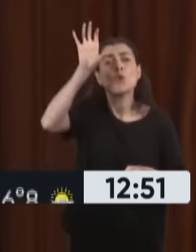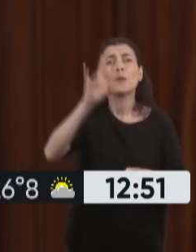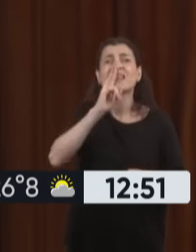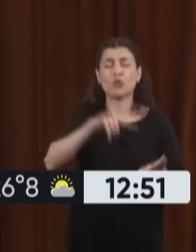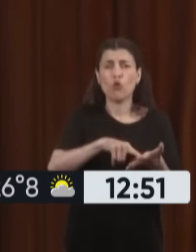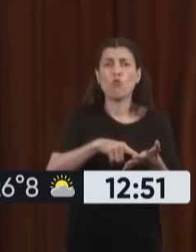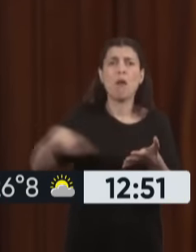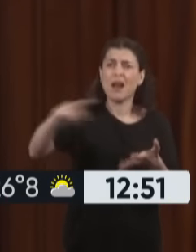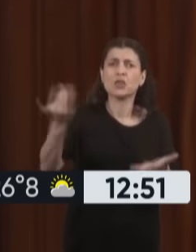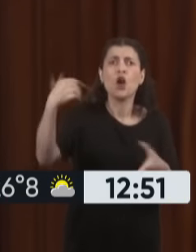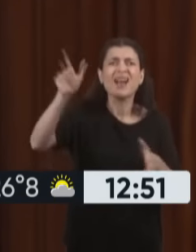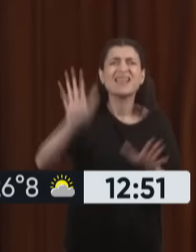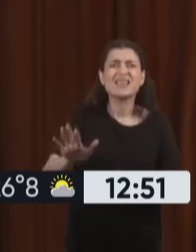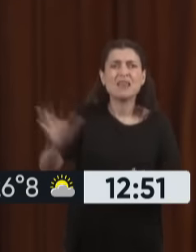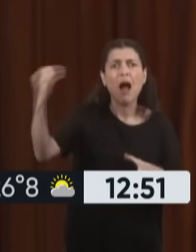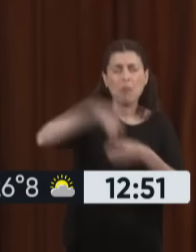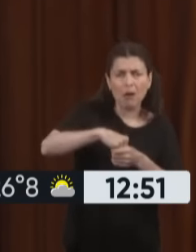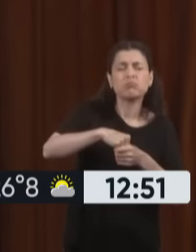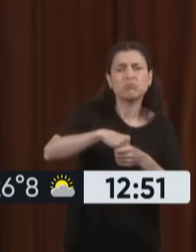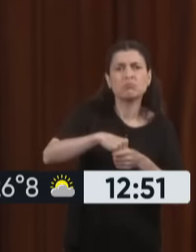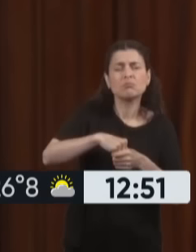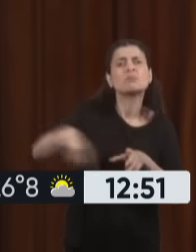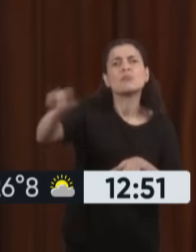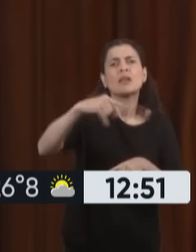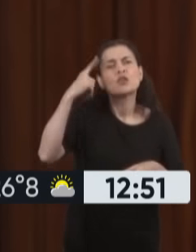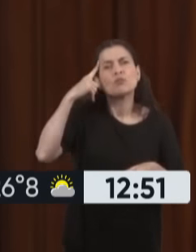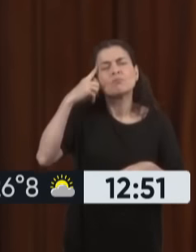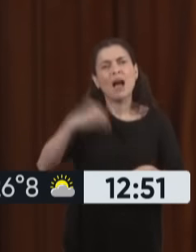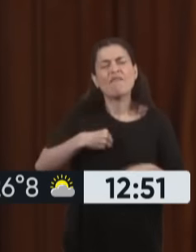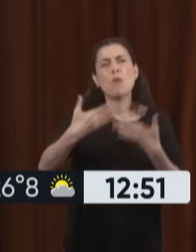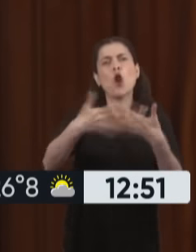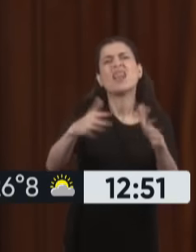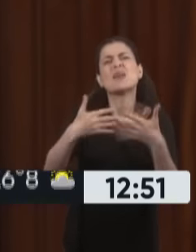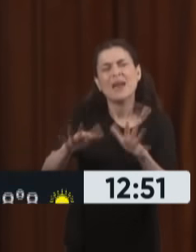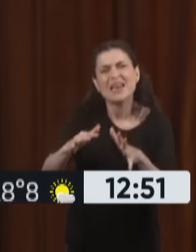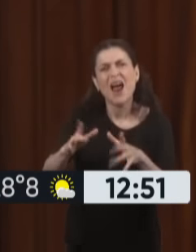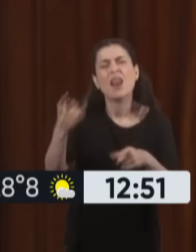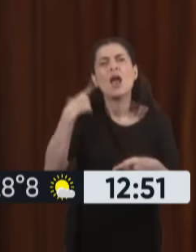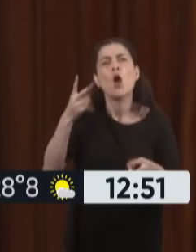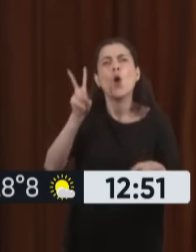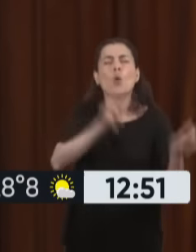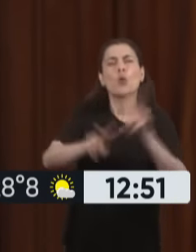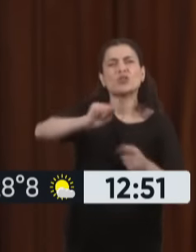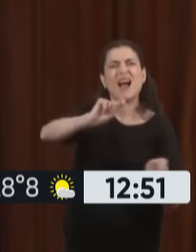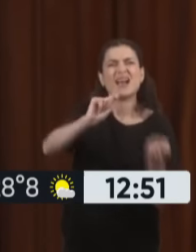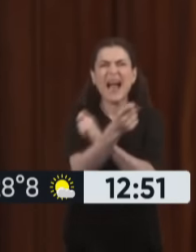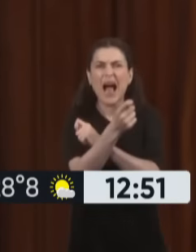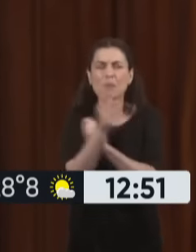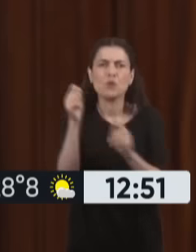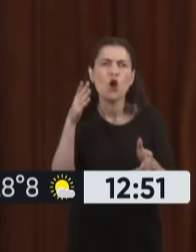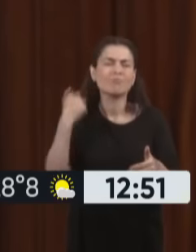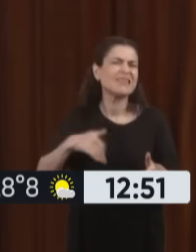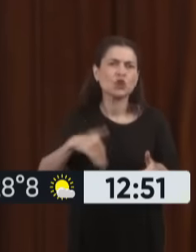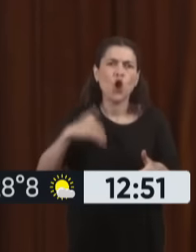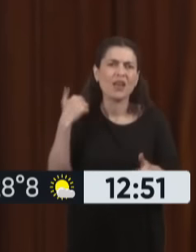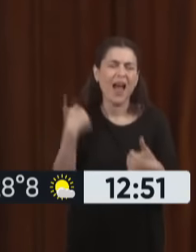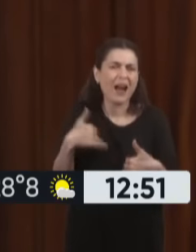programa profundamente liberal y los principios a los que suscribieron indican un cambio de rumbo absolutamente